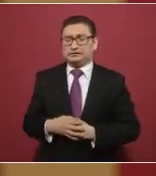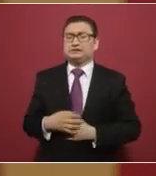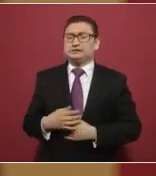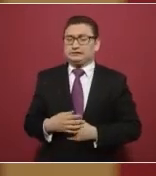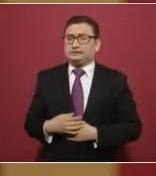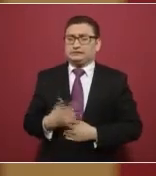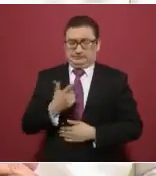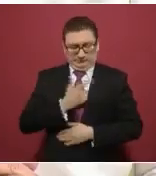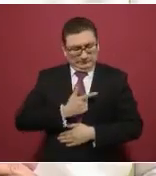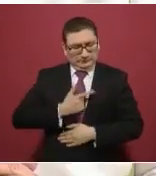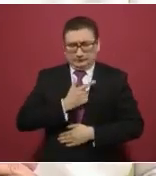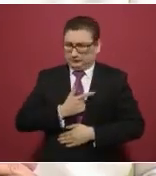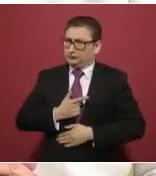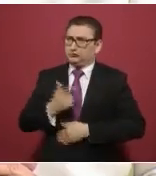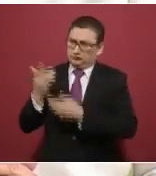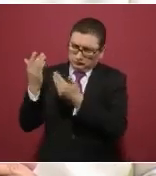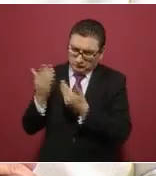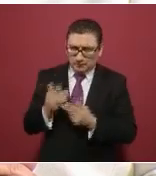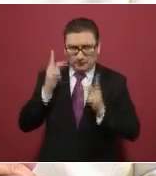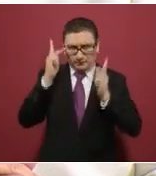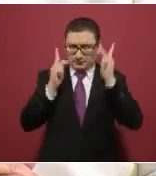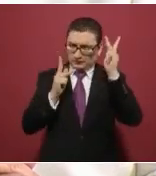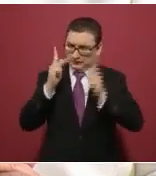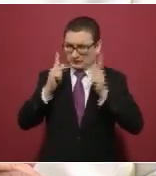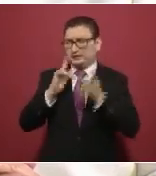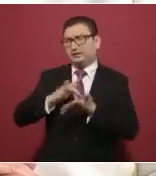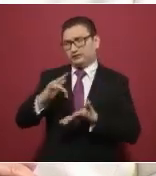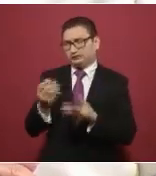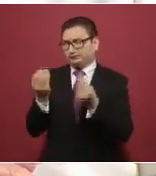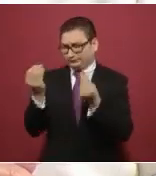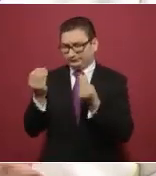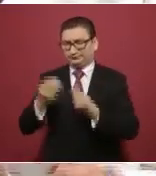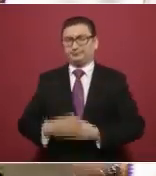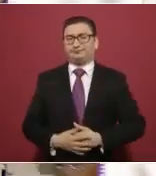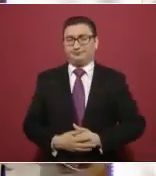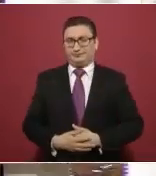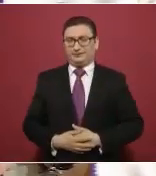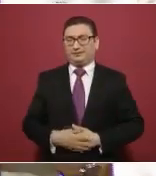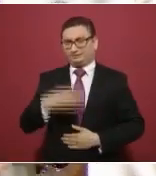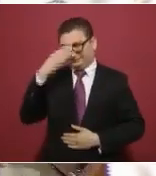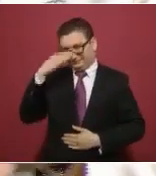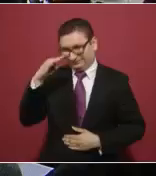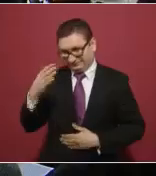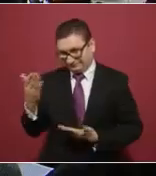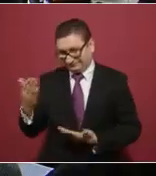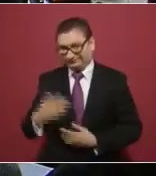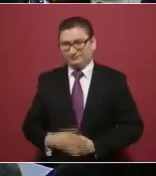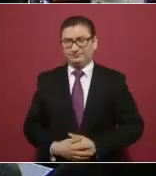que esté de visita en nuestro país. Muchas gracias, señora Bachelet.